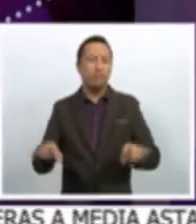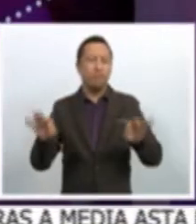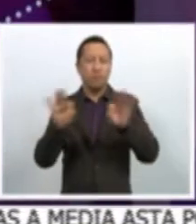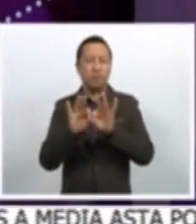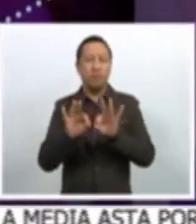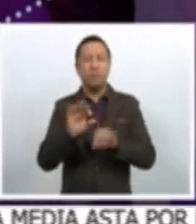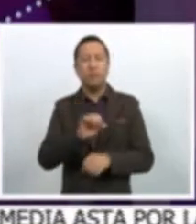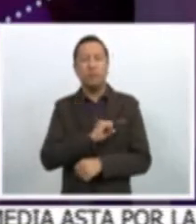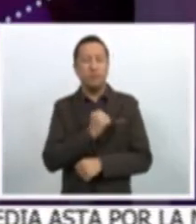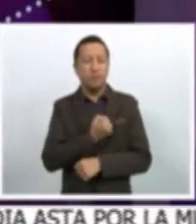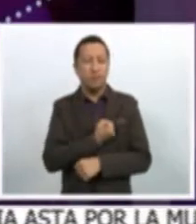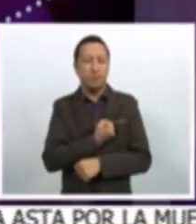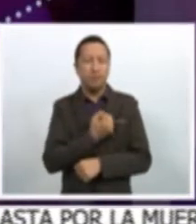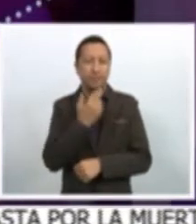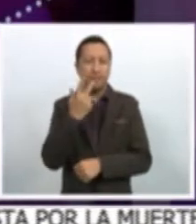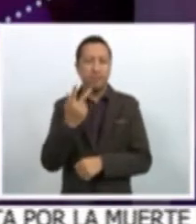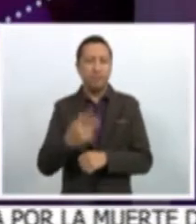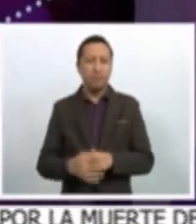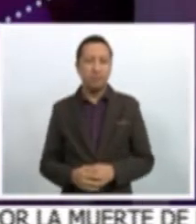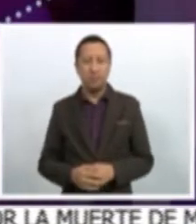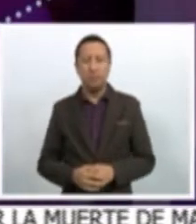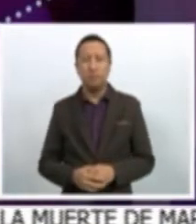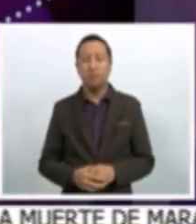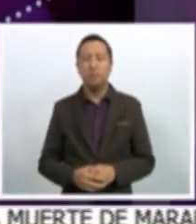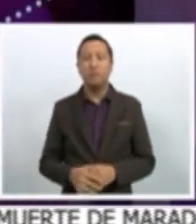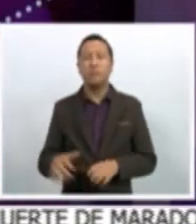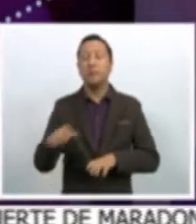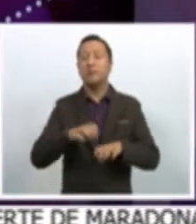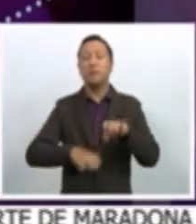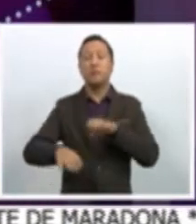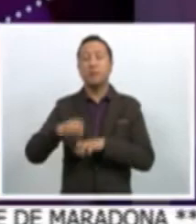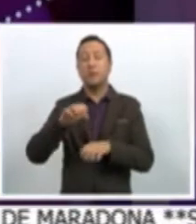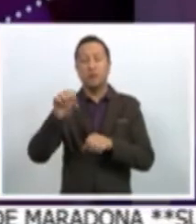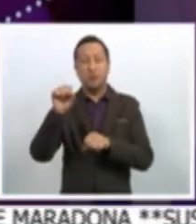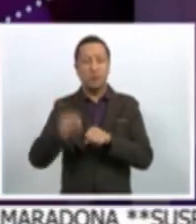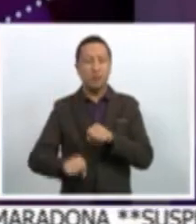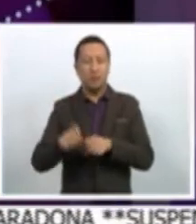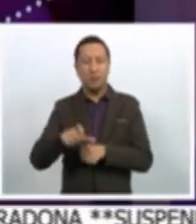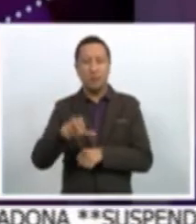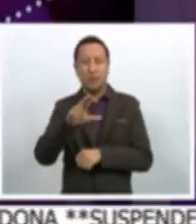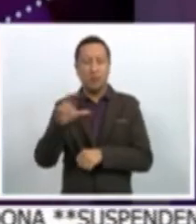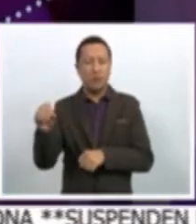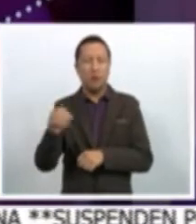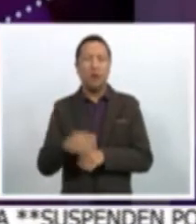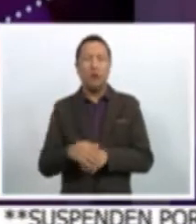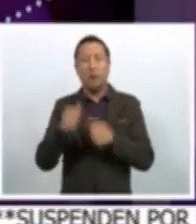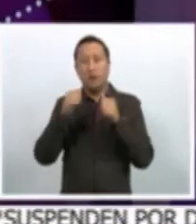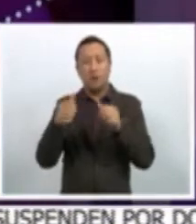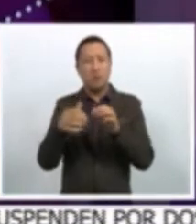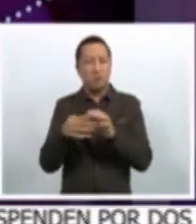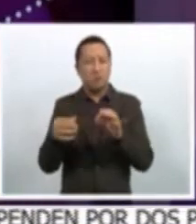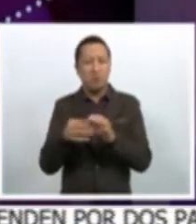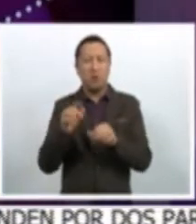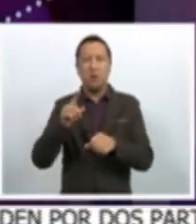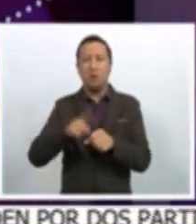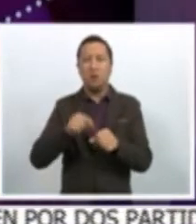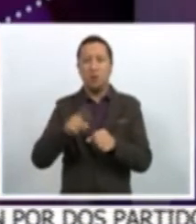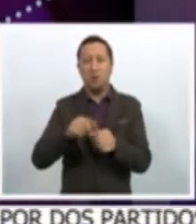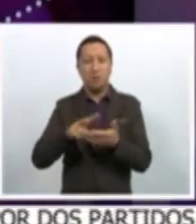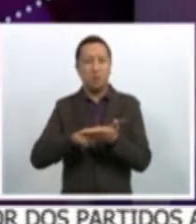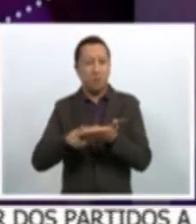tenemos. Empresarios del sur de Quintana Roo consideraron alentador el anuncio de que el estado de Quintana Roo pudiera pasar al semáforo